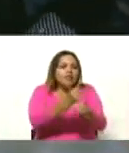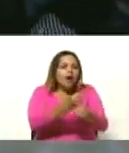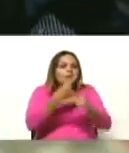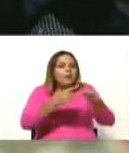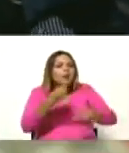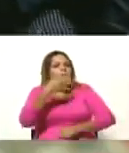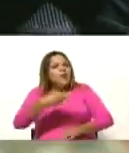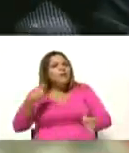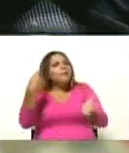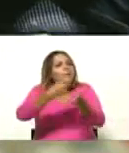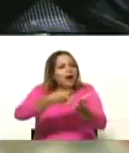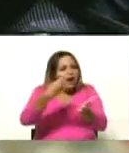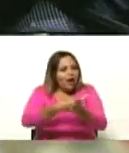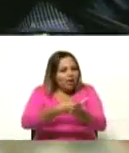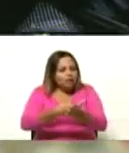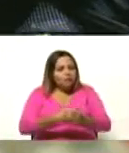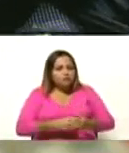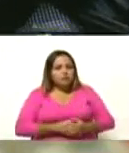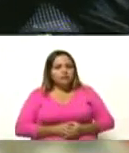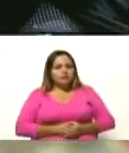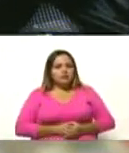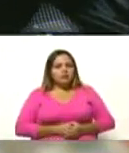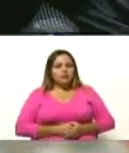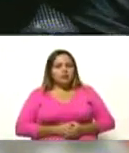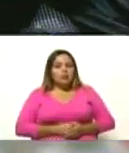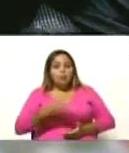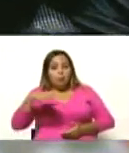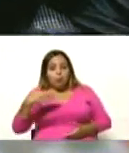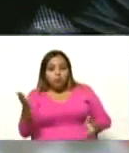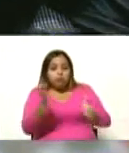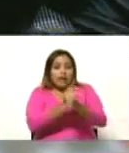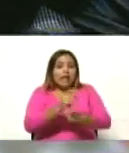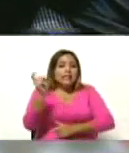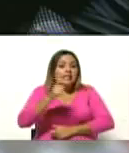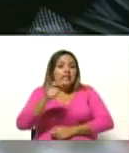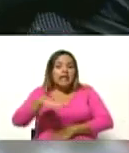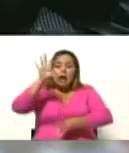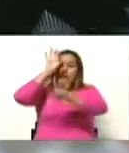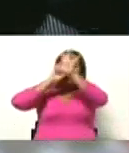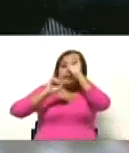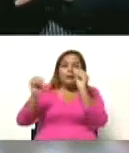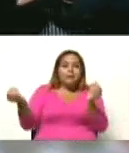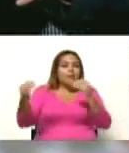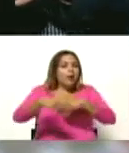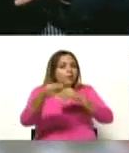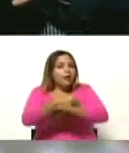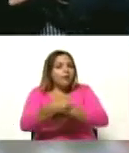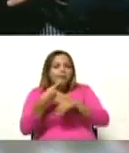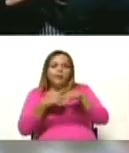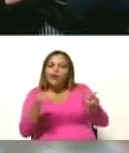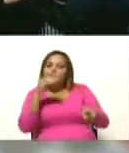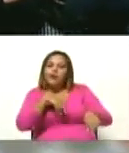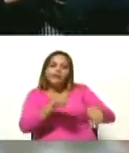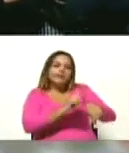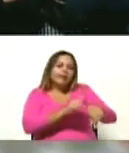bien remunerado. Para lograrlo necesita capacitación, pero no tiene tiempo para esperar por una